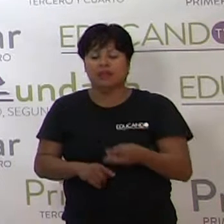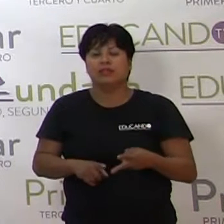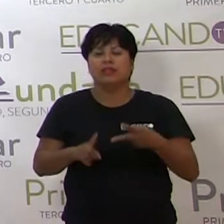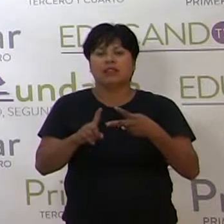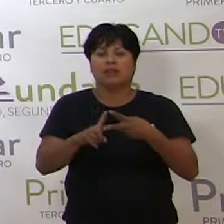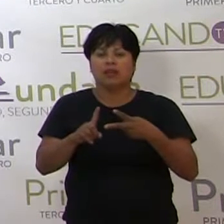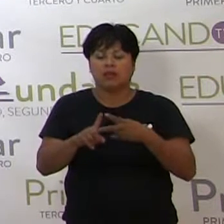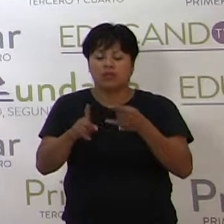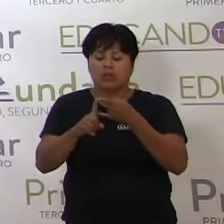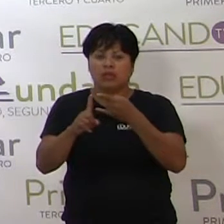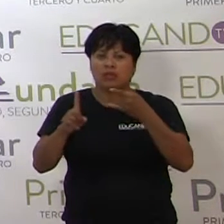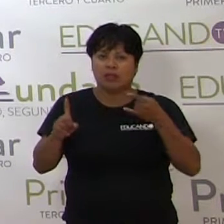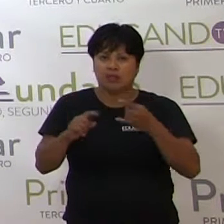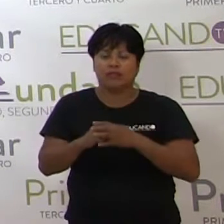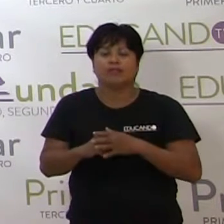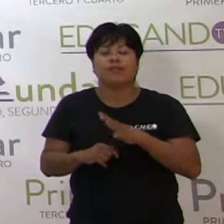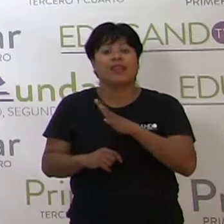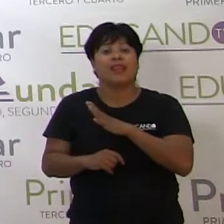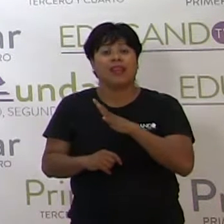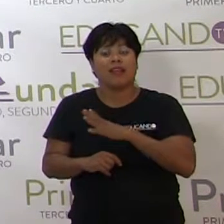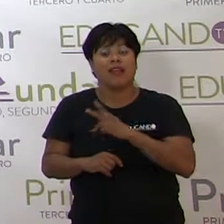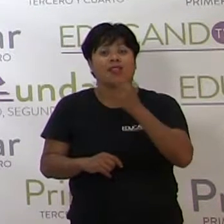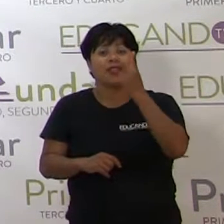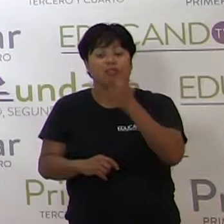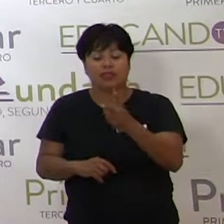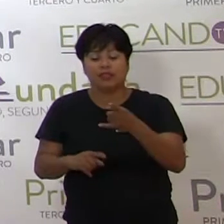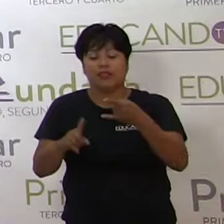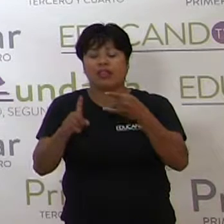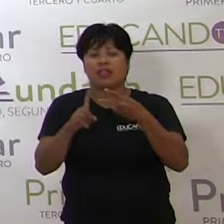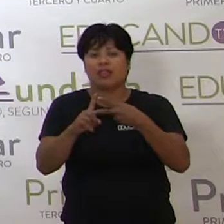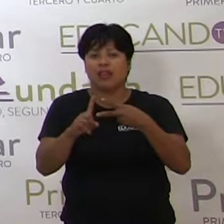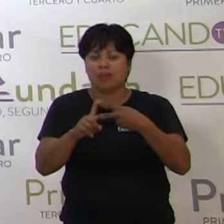rectángulo. Hay dos triángulos.